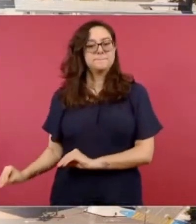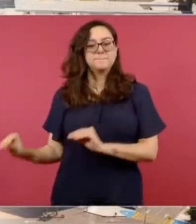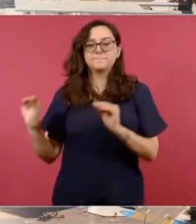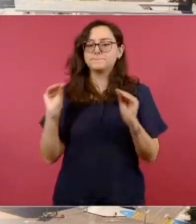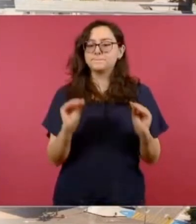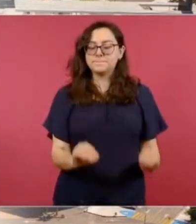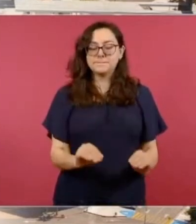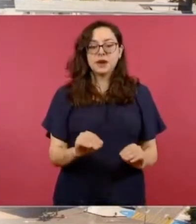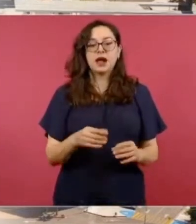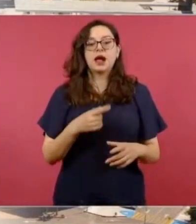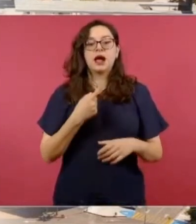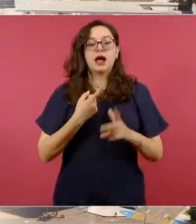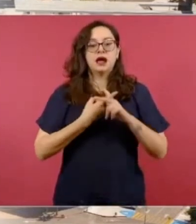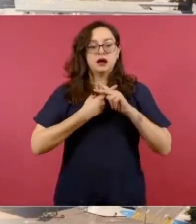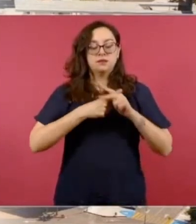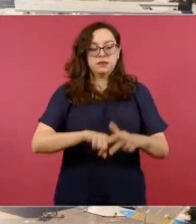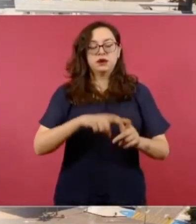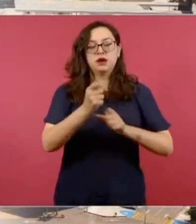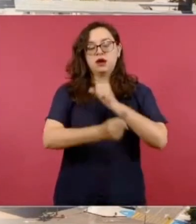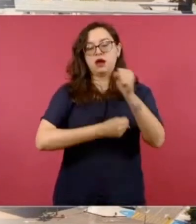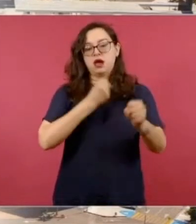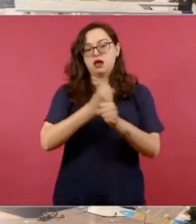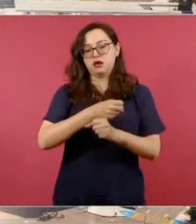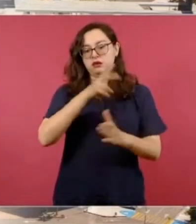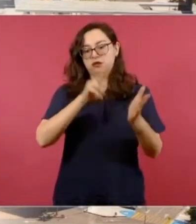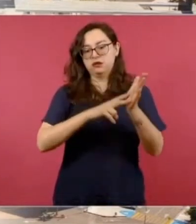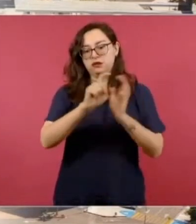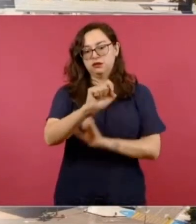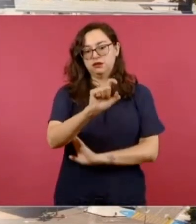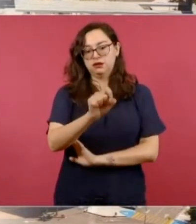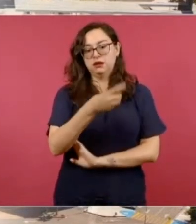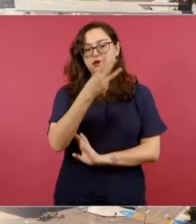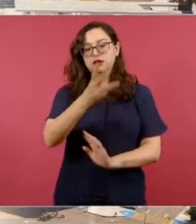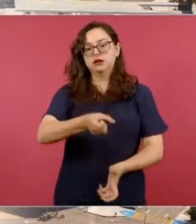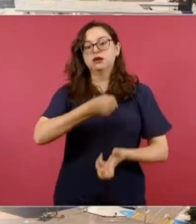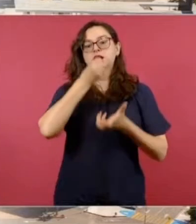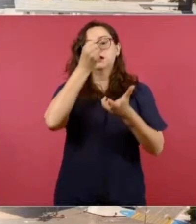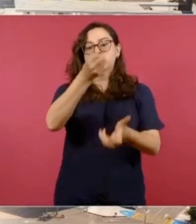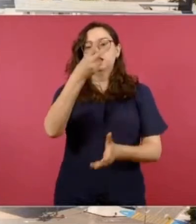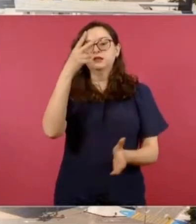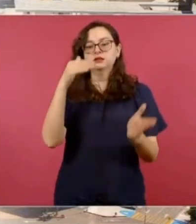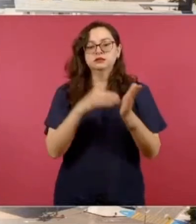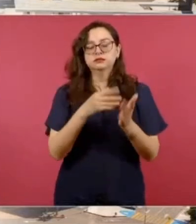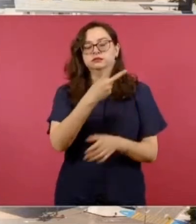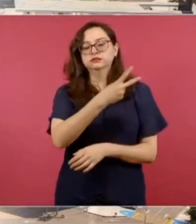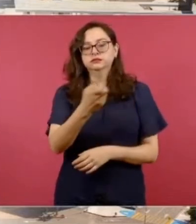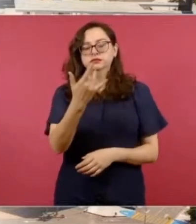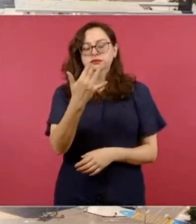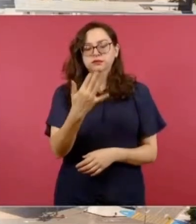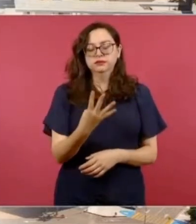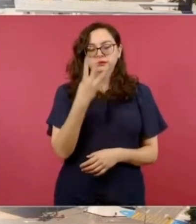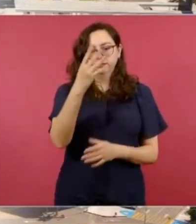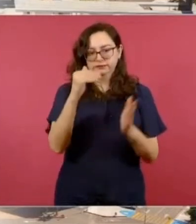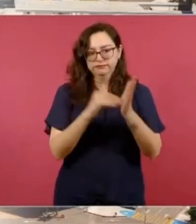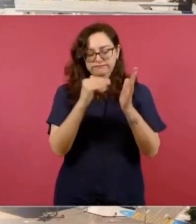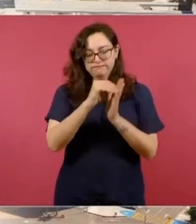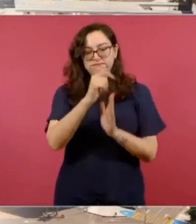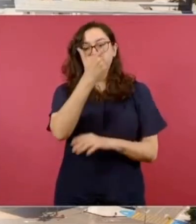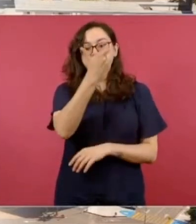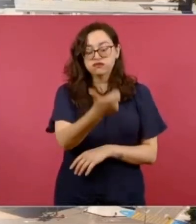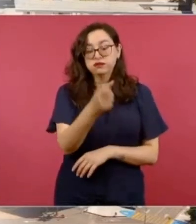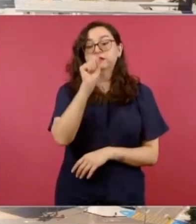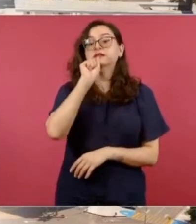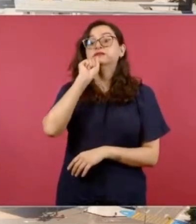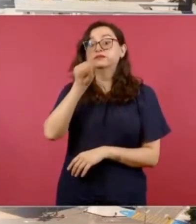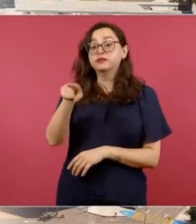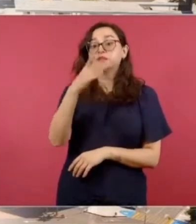operaciones en 2023. Fue una inversión de 2.254 millones de pesos. También allá en